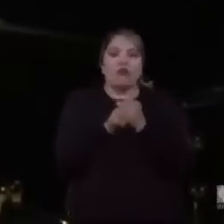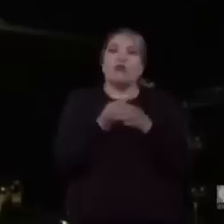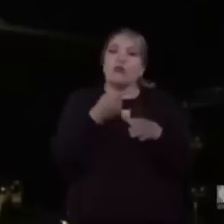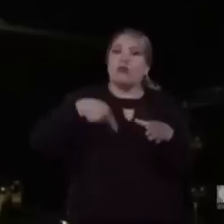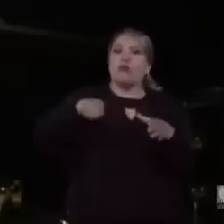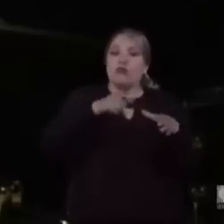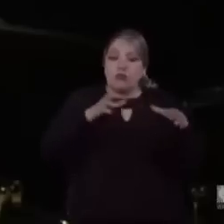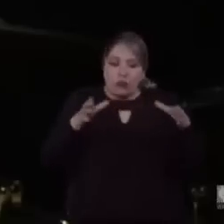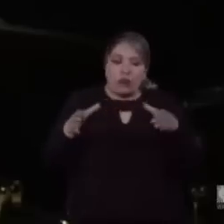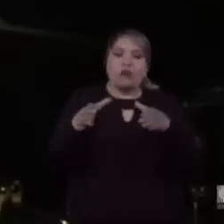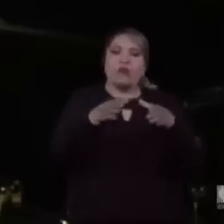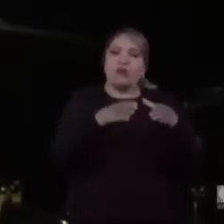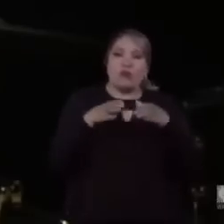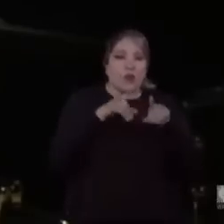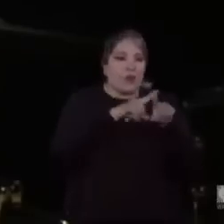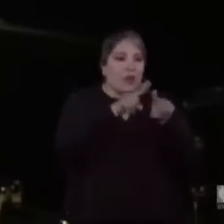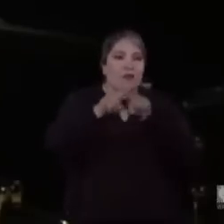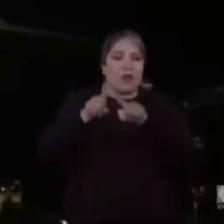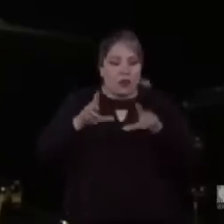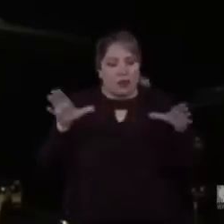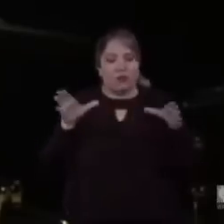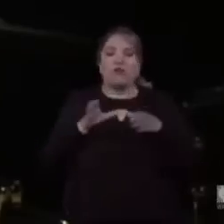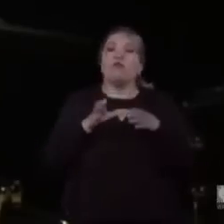en un nosotros colectivo en la diversidad.